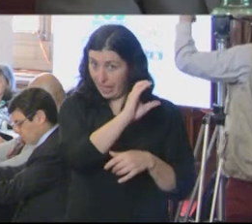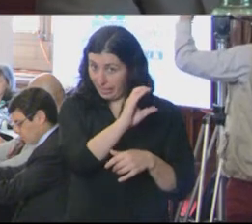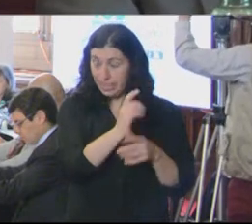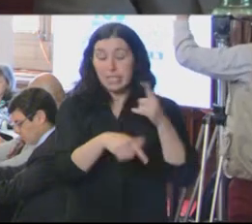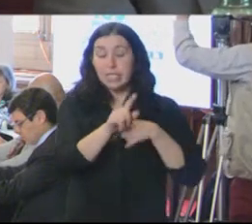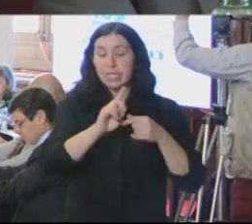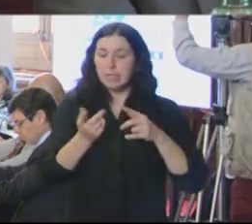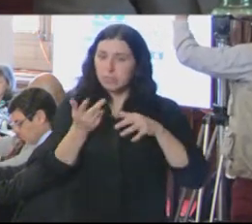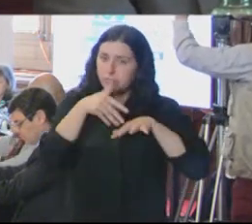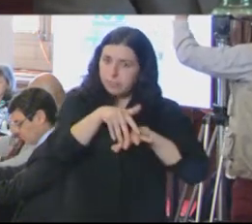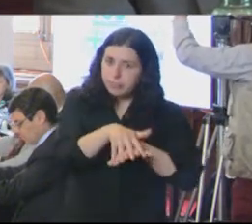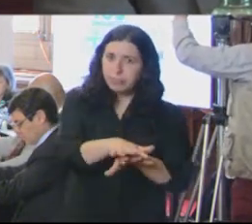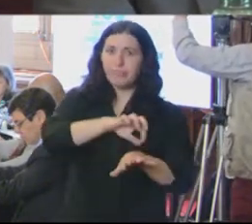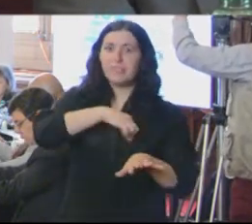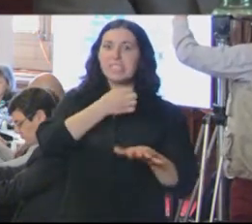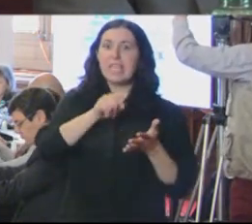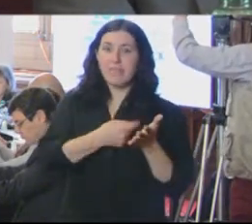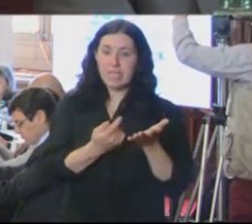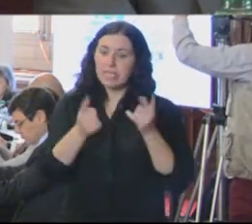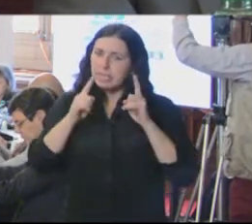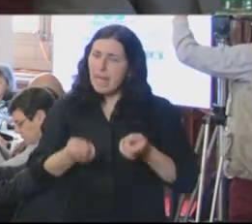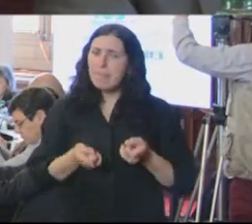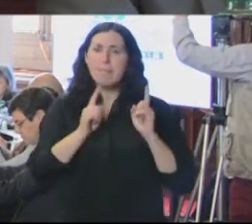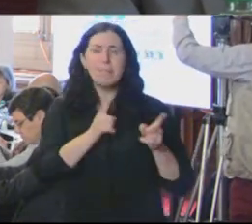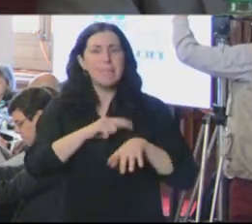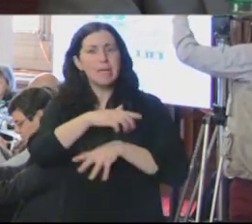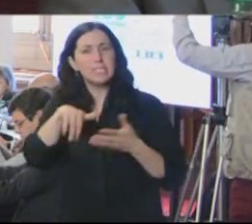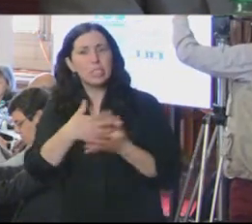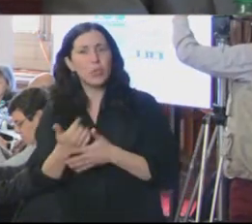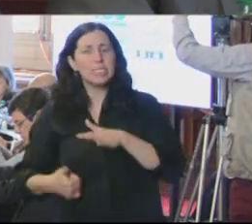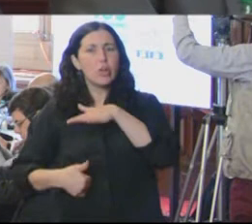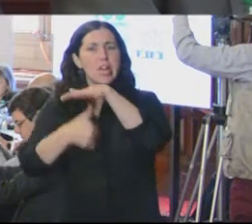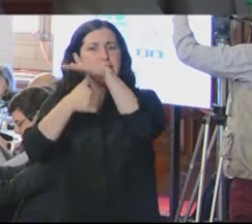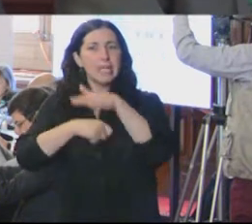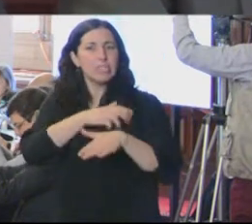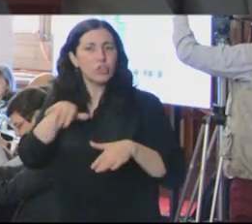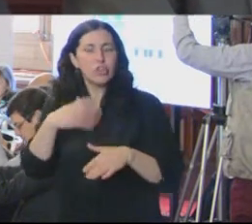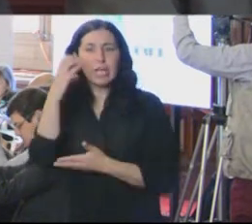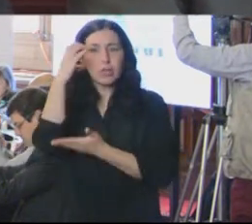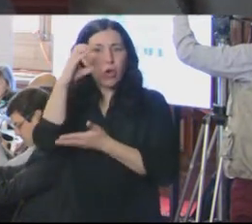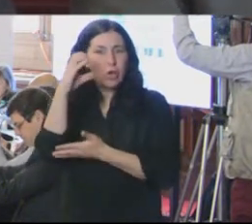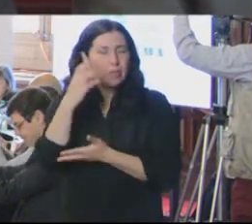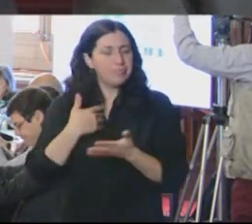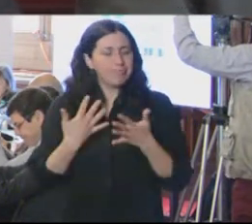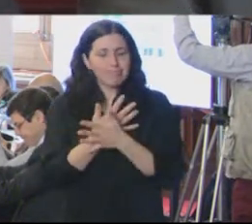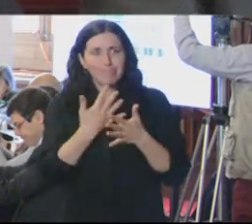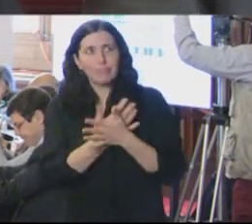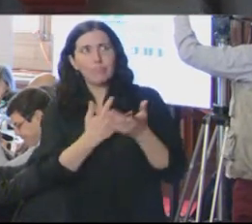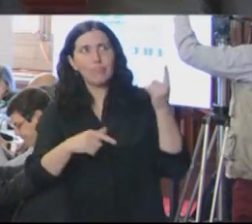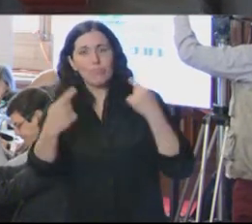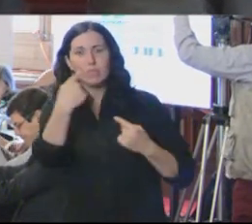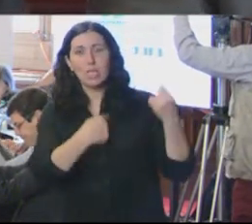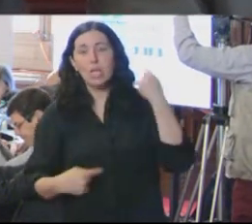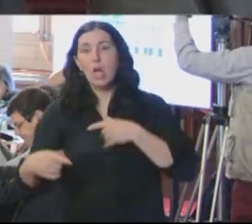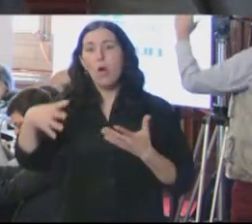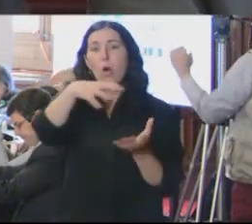civil ha tenido que vivir la misma situación que los líderes y lideresas sociales en Colombia, padeciendo la presencia activa de organizaciones